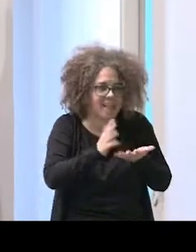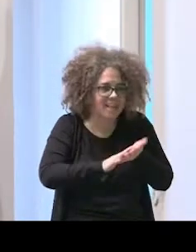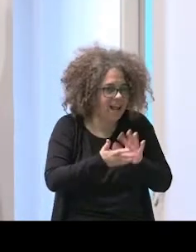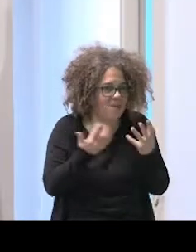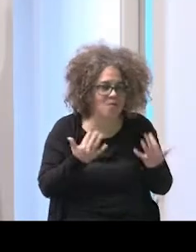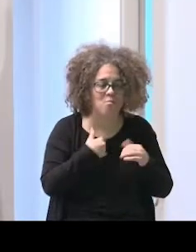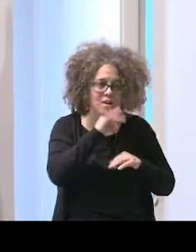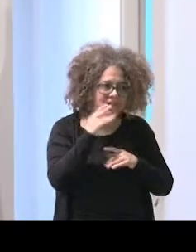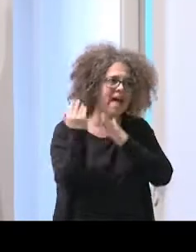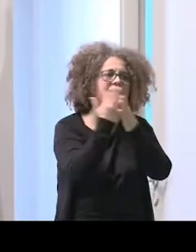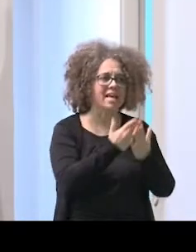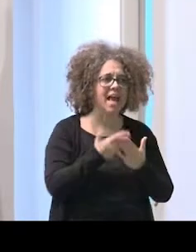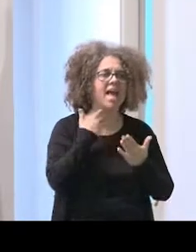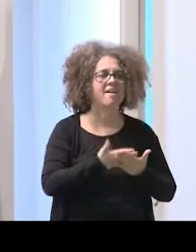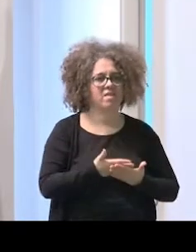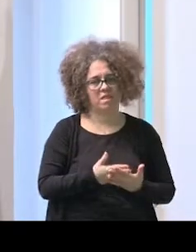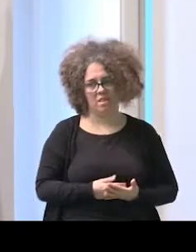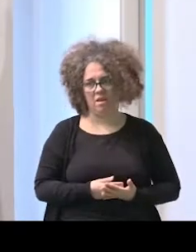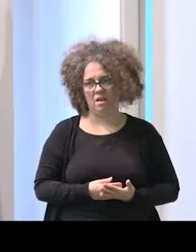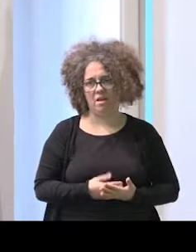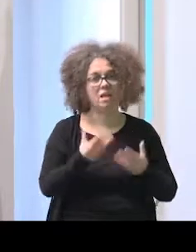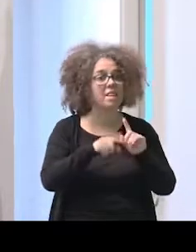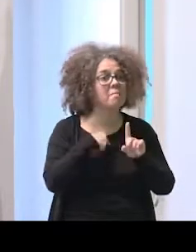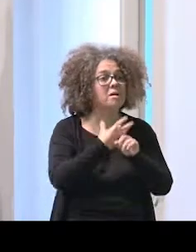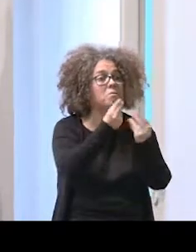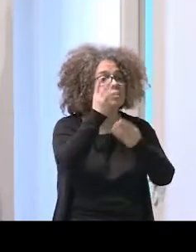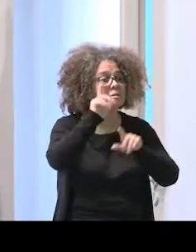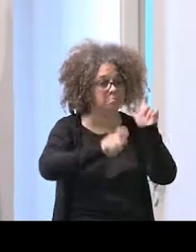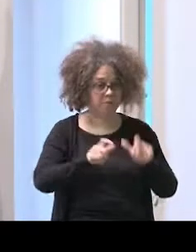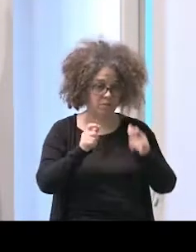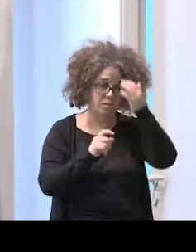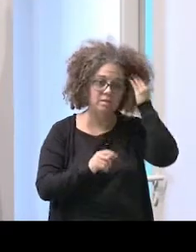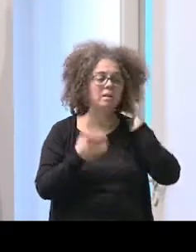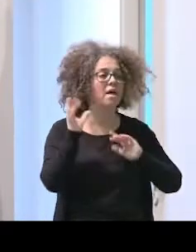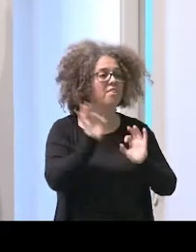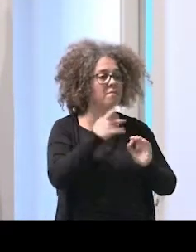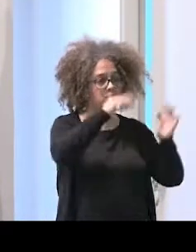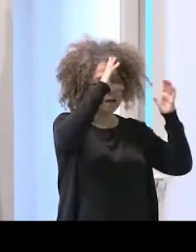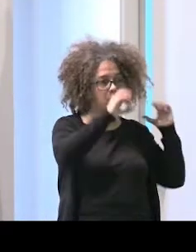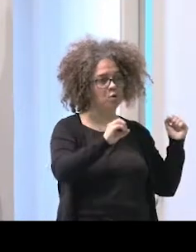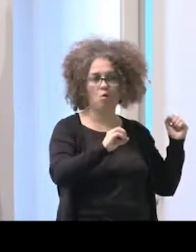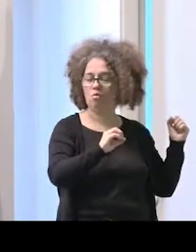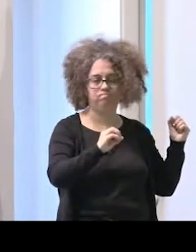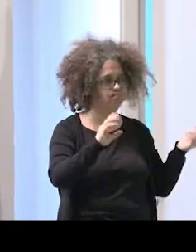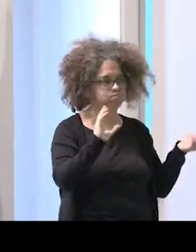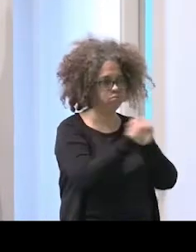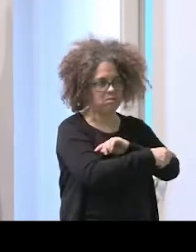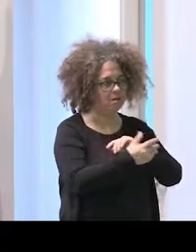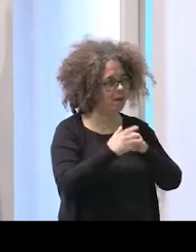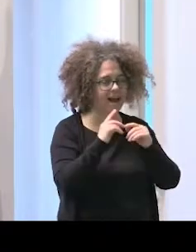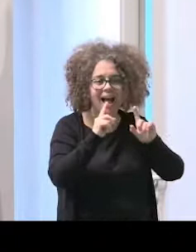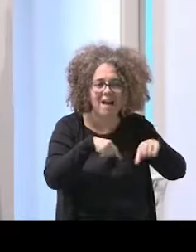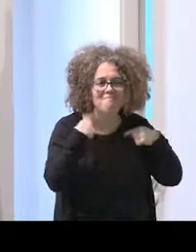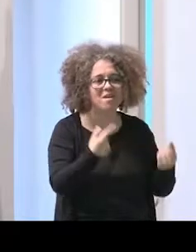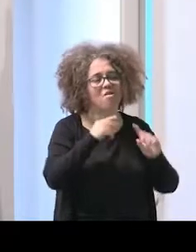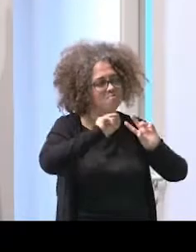y hay estudios de mucha gente, ¿vale? Entonces, hay que cambiar el protocolo de cribado. Entonces, ¿cómo? Pues ahí es